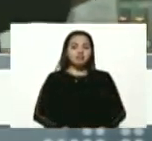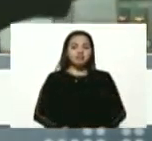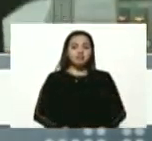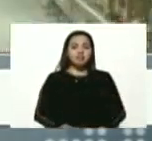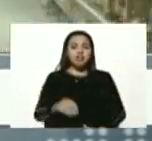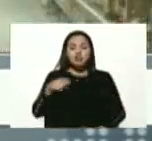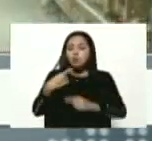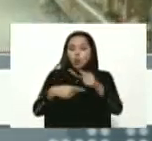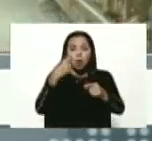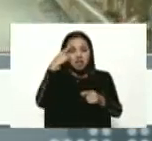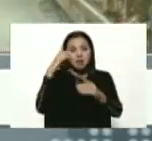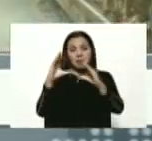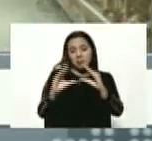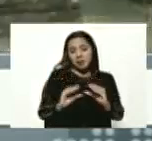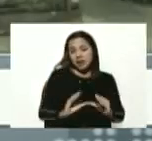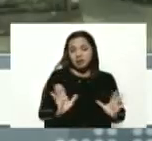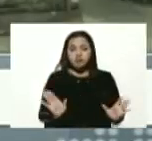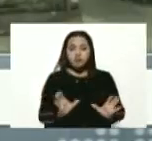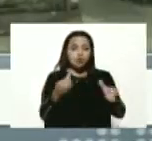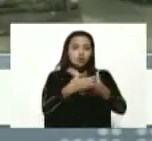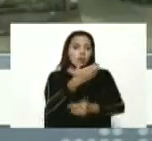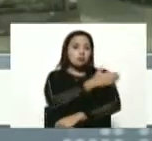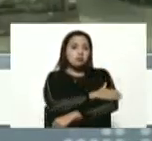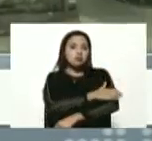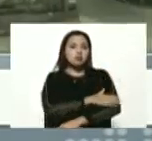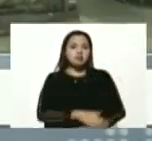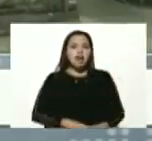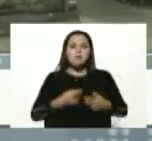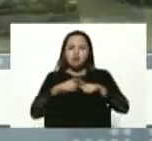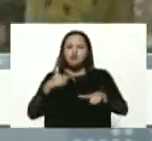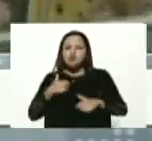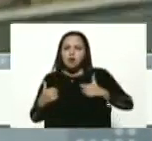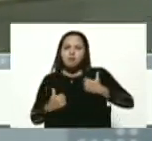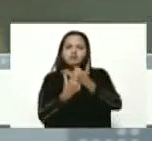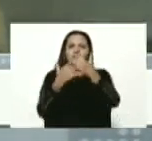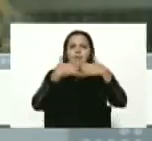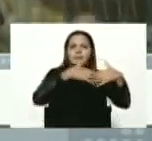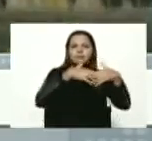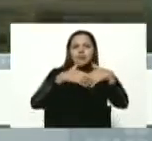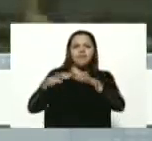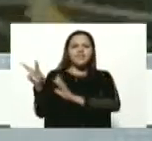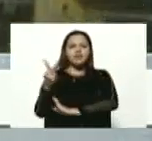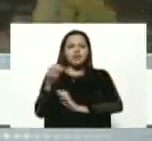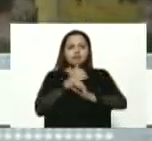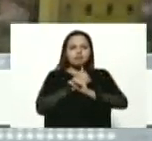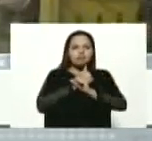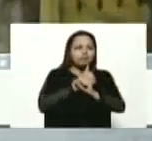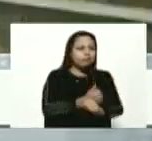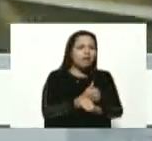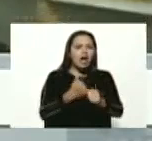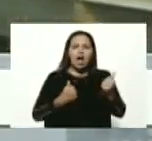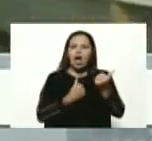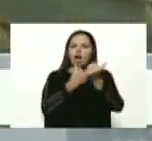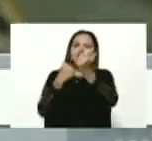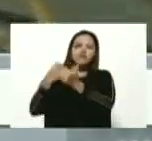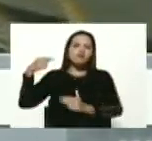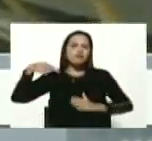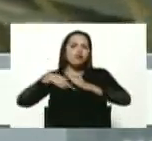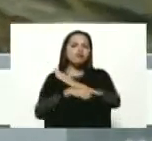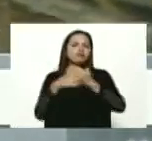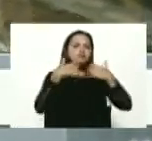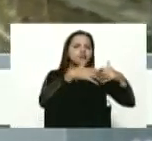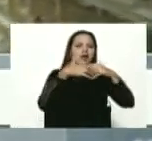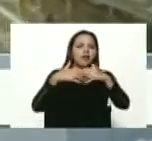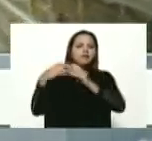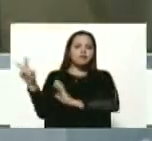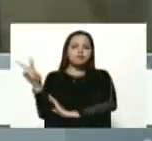más pequeñitos. Yo sí creo en el empresariado venezolano, creo profundamente en el empresariado venezolano,